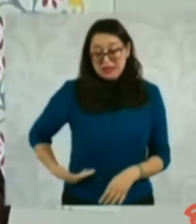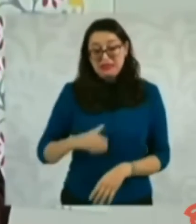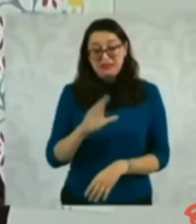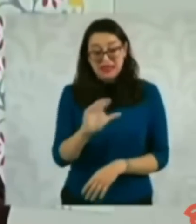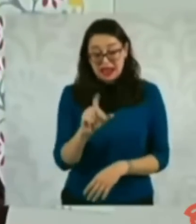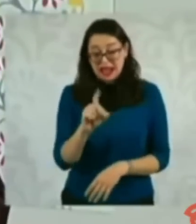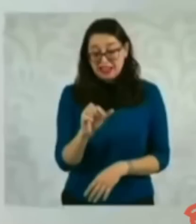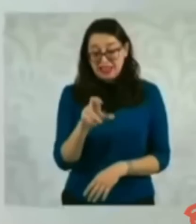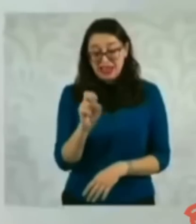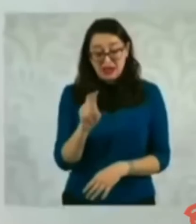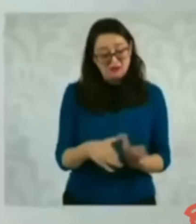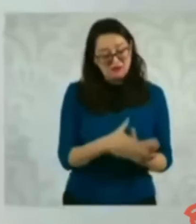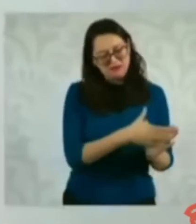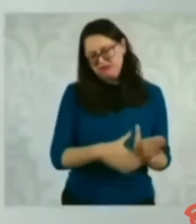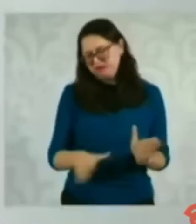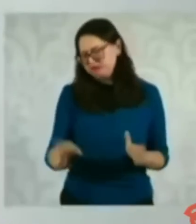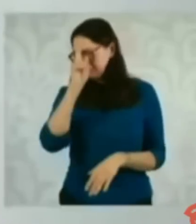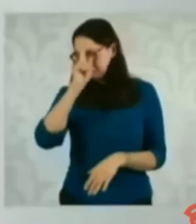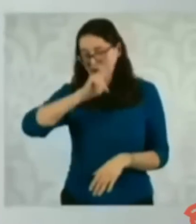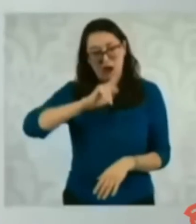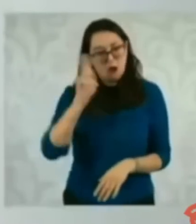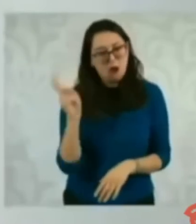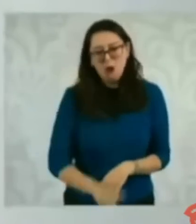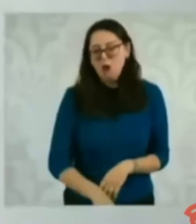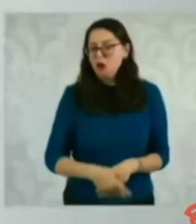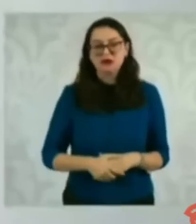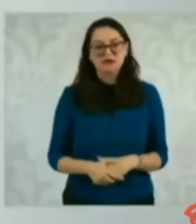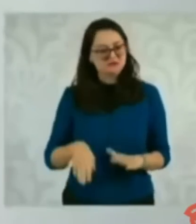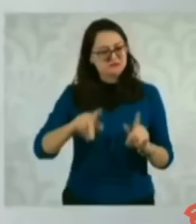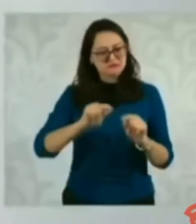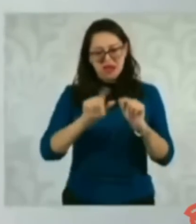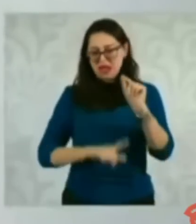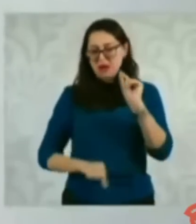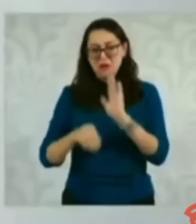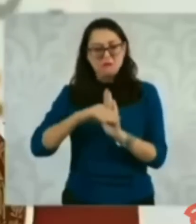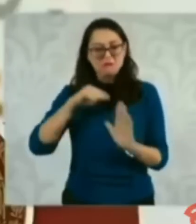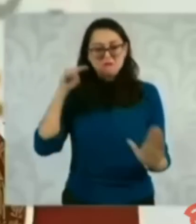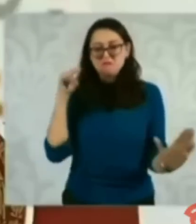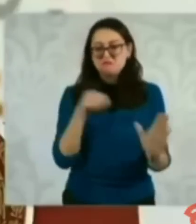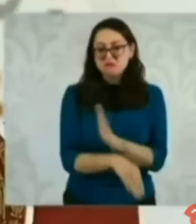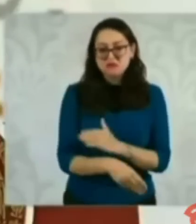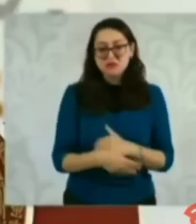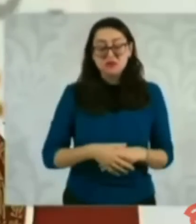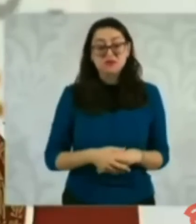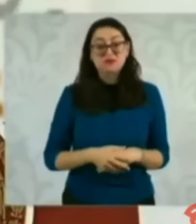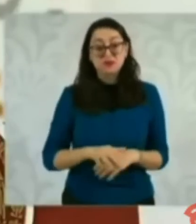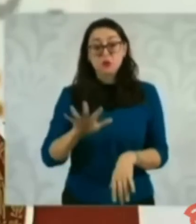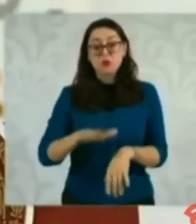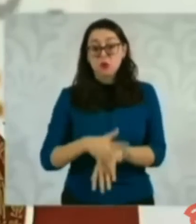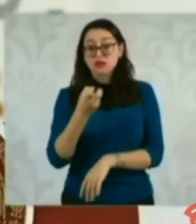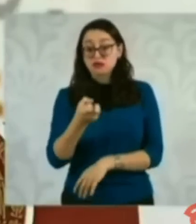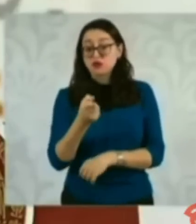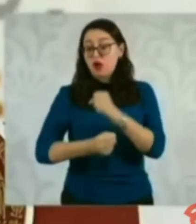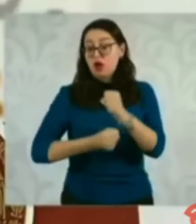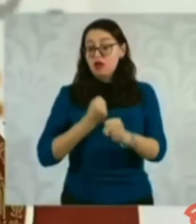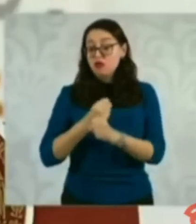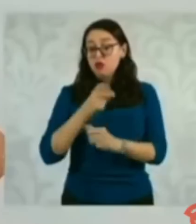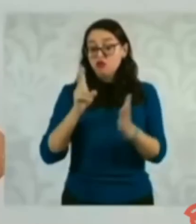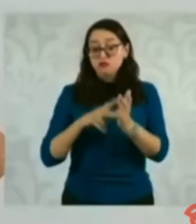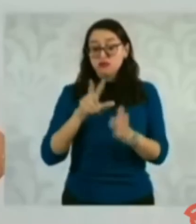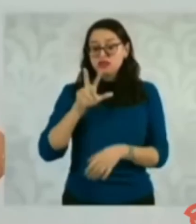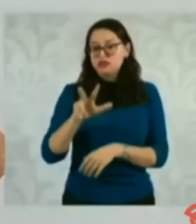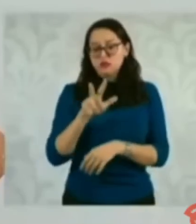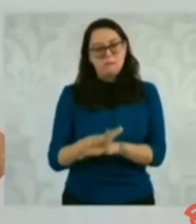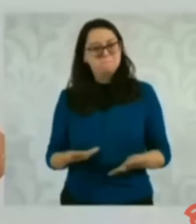A partir de 2018 el país cambió por voluntad del pueblo. Y en